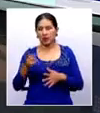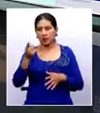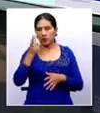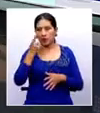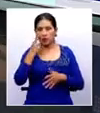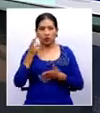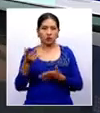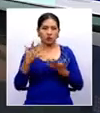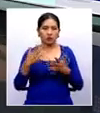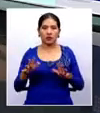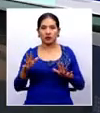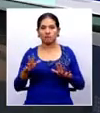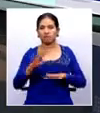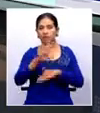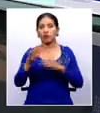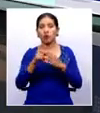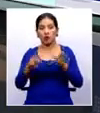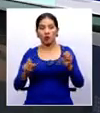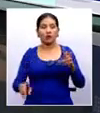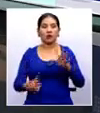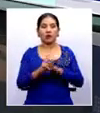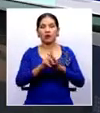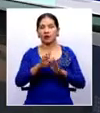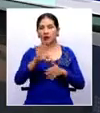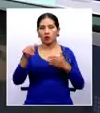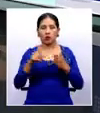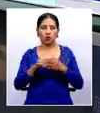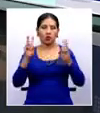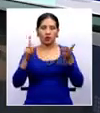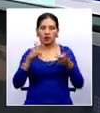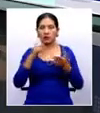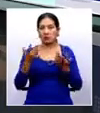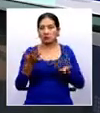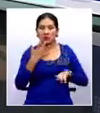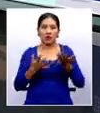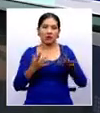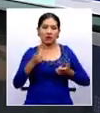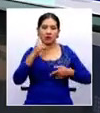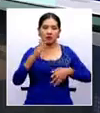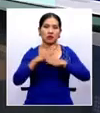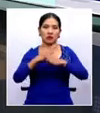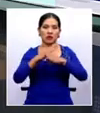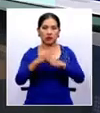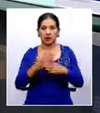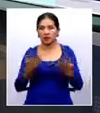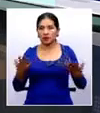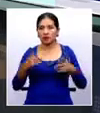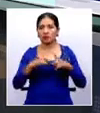ánimos, indudablemente surgen este tipo de situaciones rechazables, porque no se puede